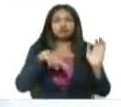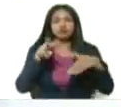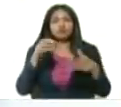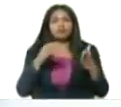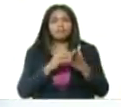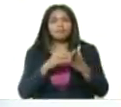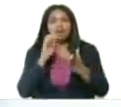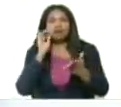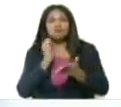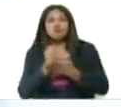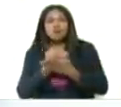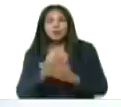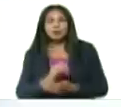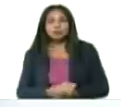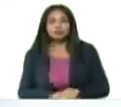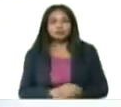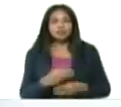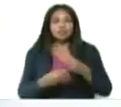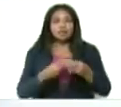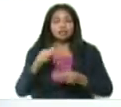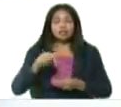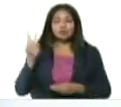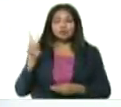112.512 pruebas realizadas